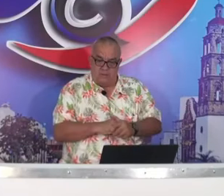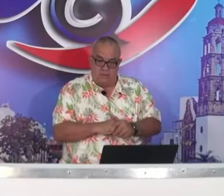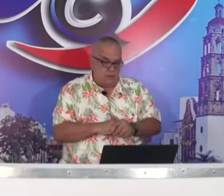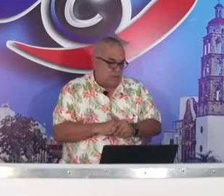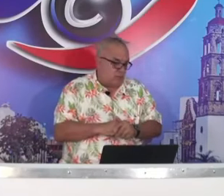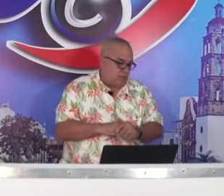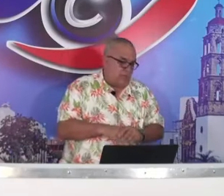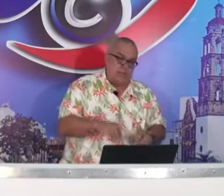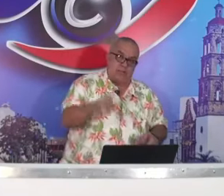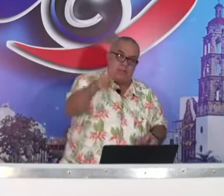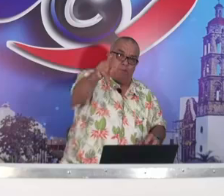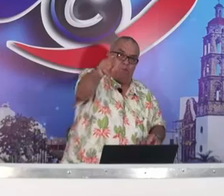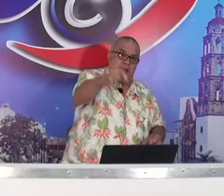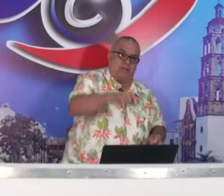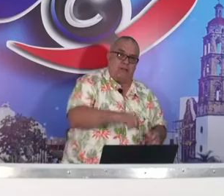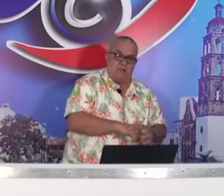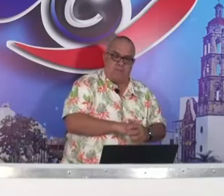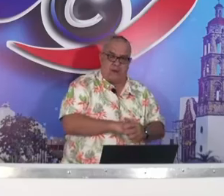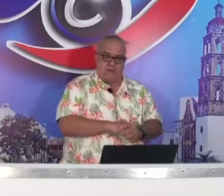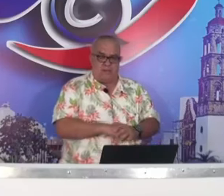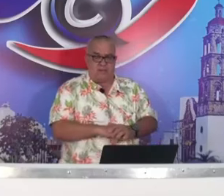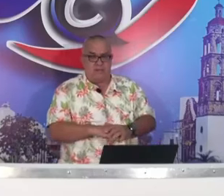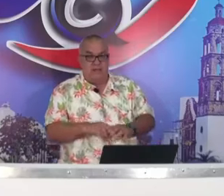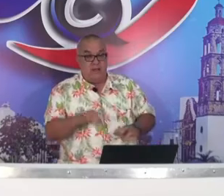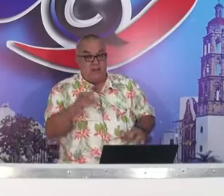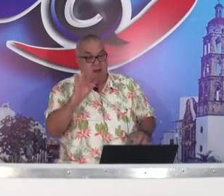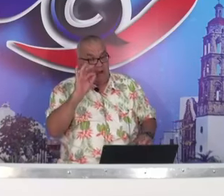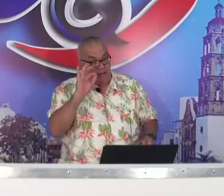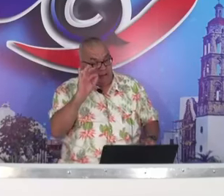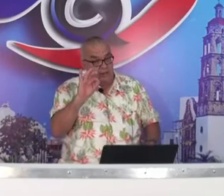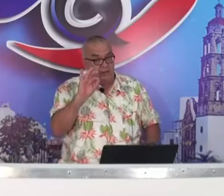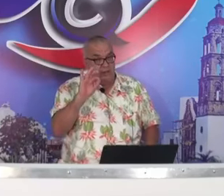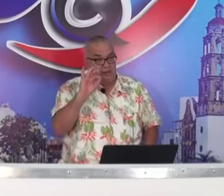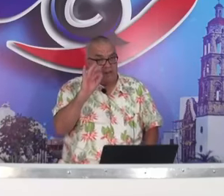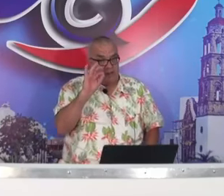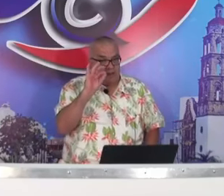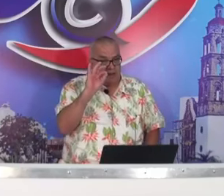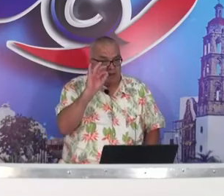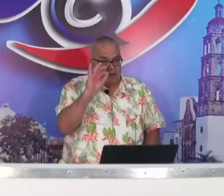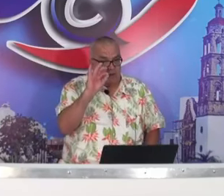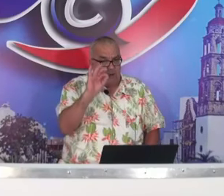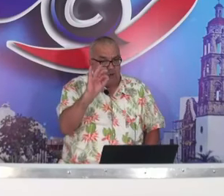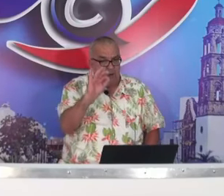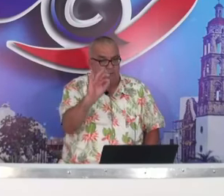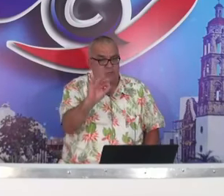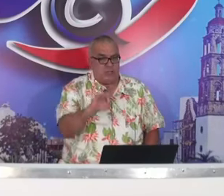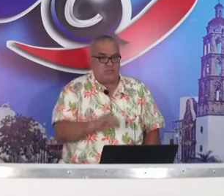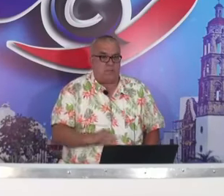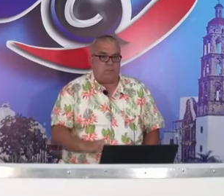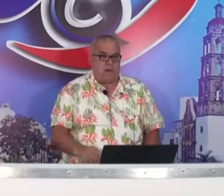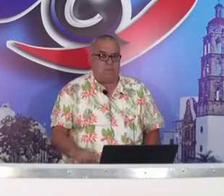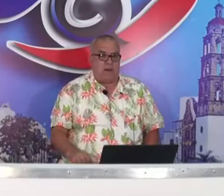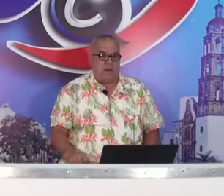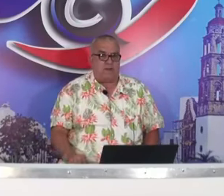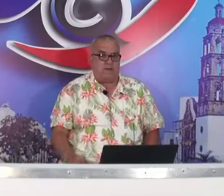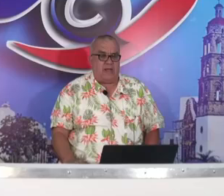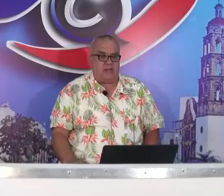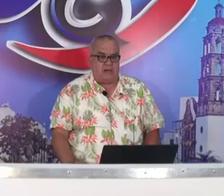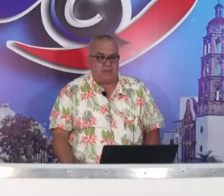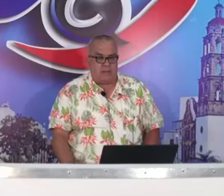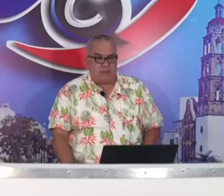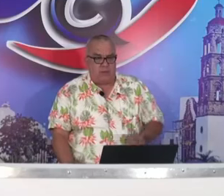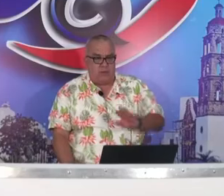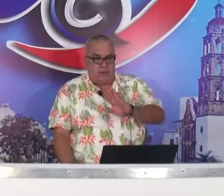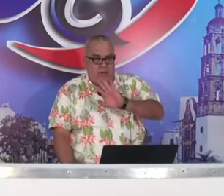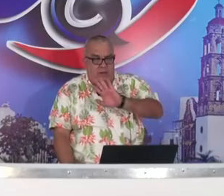Francisco Enríquez, todo bien, muchas gracias. Pasa a la otra parte de esta. La verdad, qué valor de muchacha para pararse ante